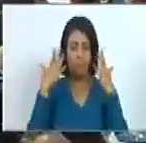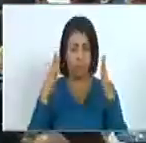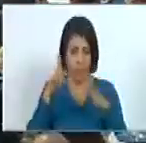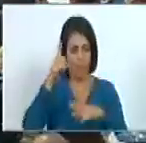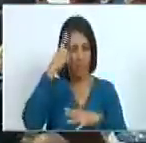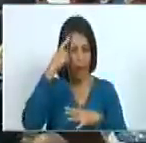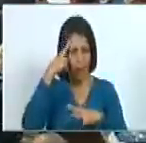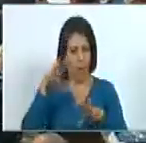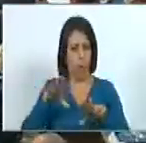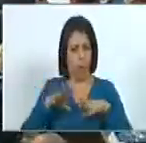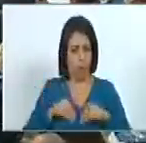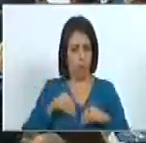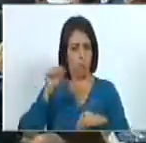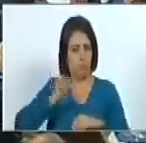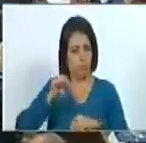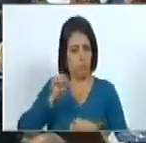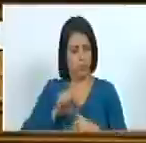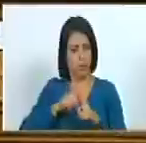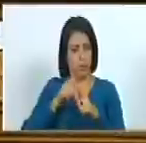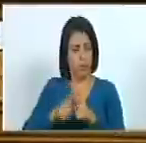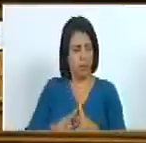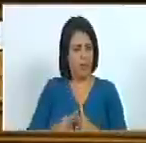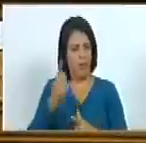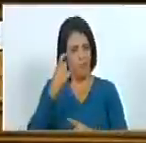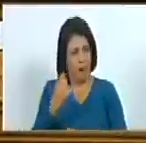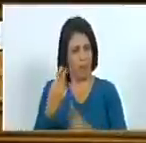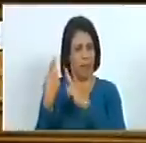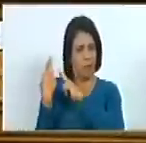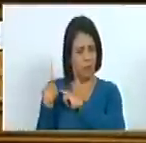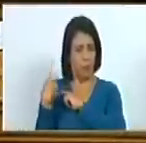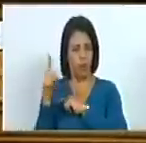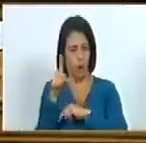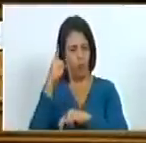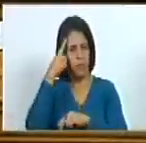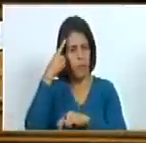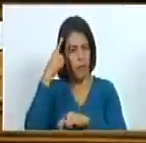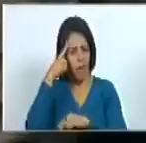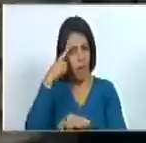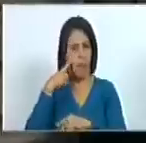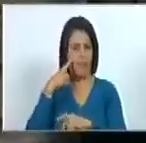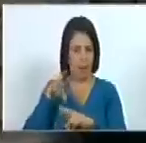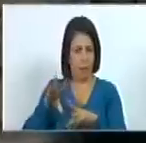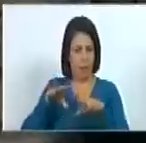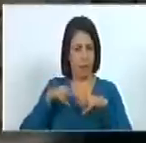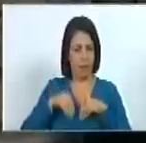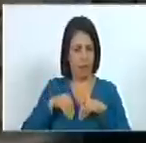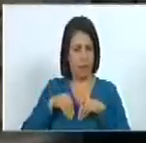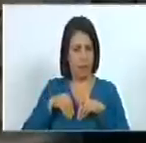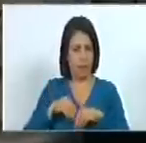vamos a reconocer. Van a ser tan irresponsables que no lo reconozcan.